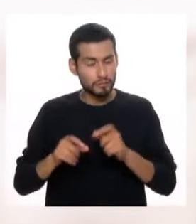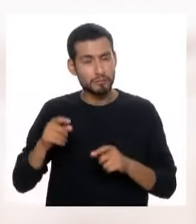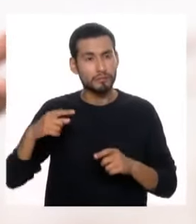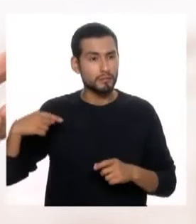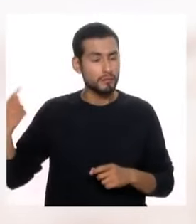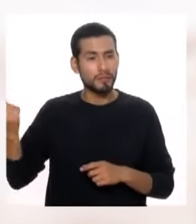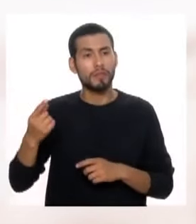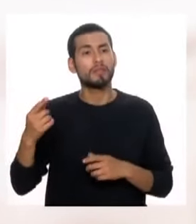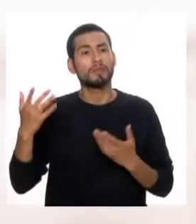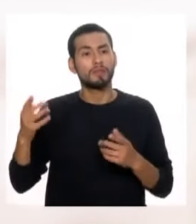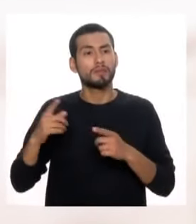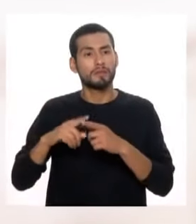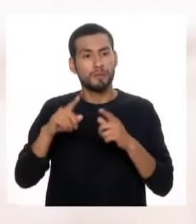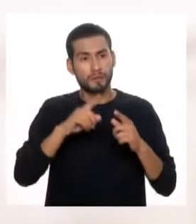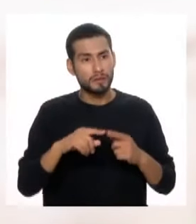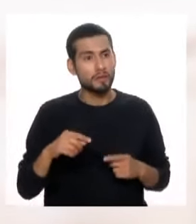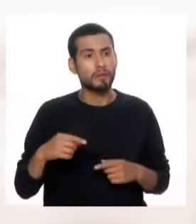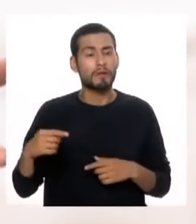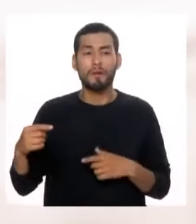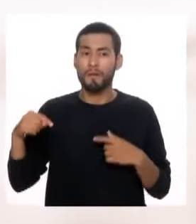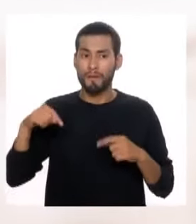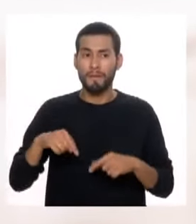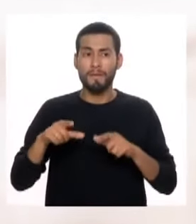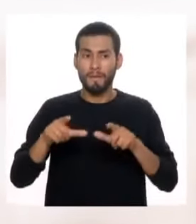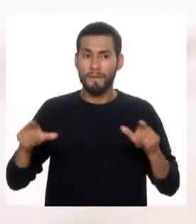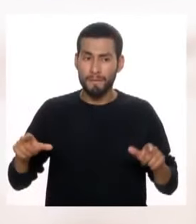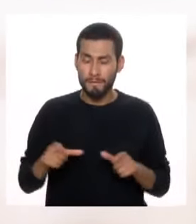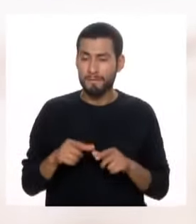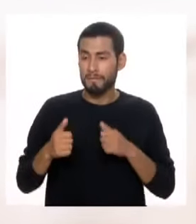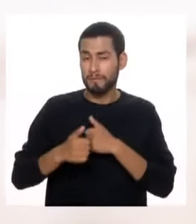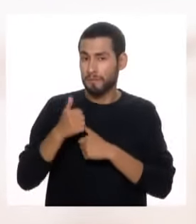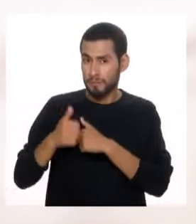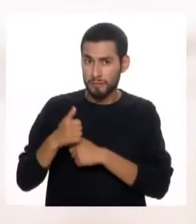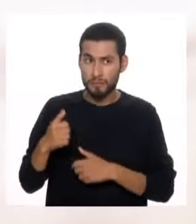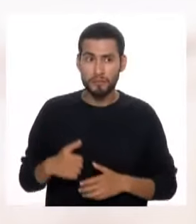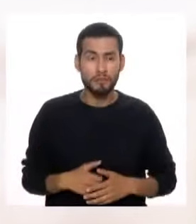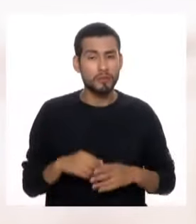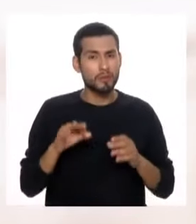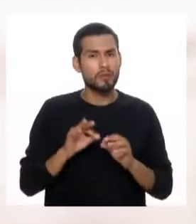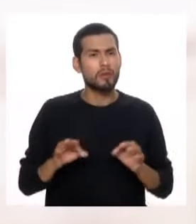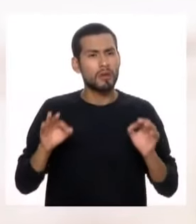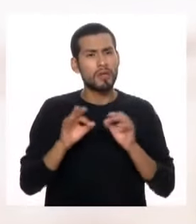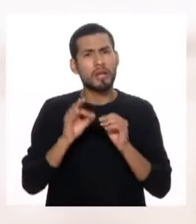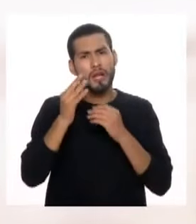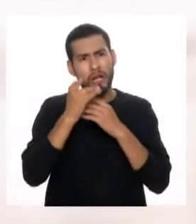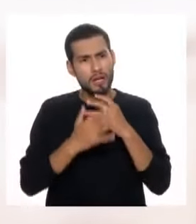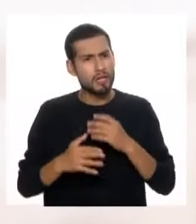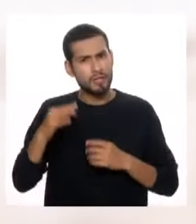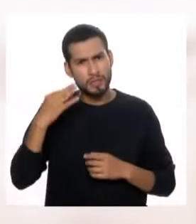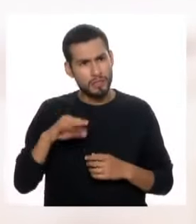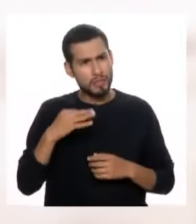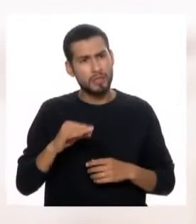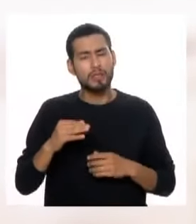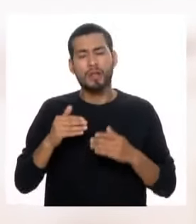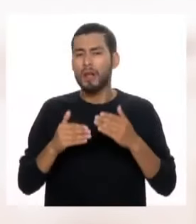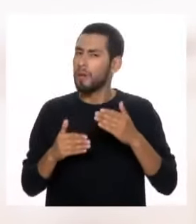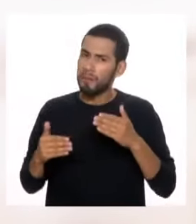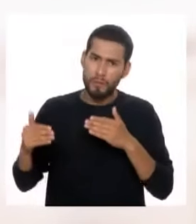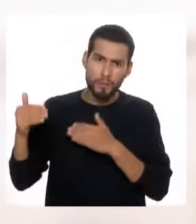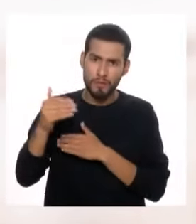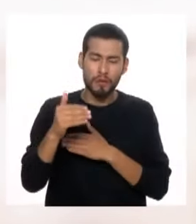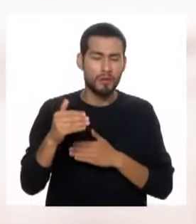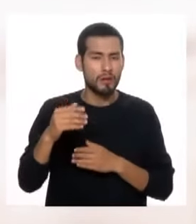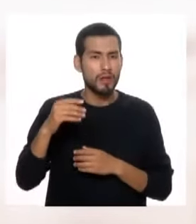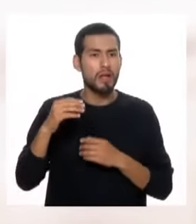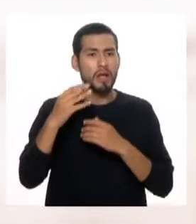cáncer, accidentes. Estamos también en zonas de riesgo. Y lo importante es que la sangre esté siempre por delante. Como